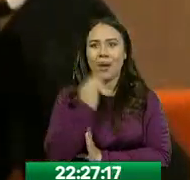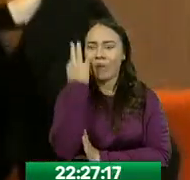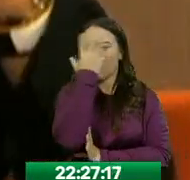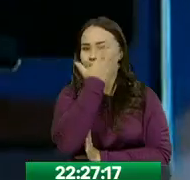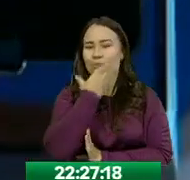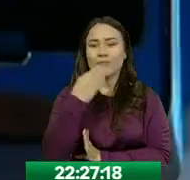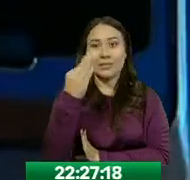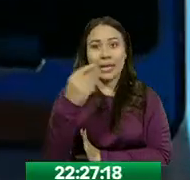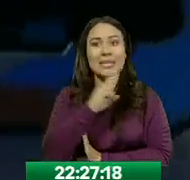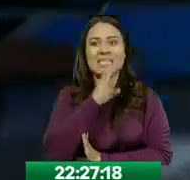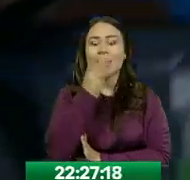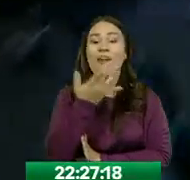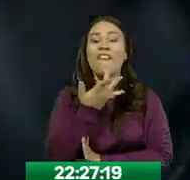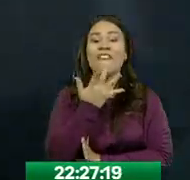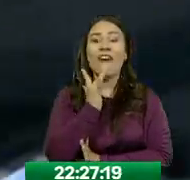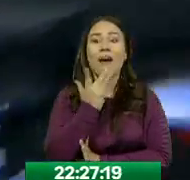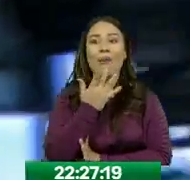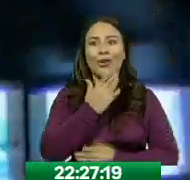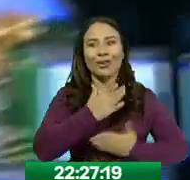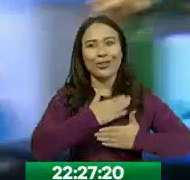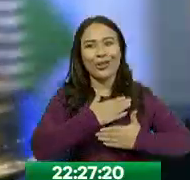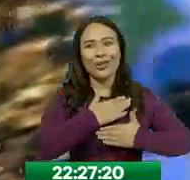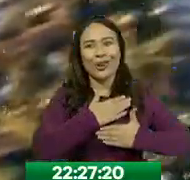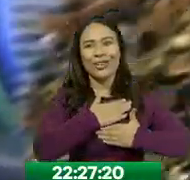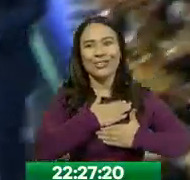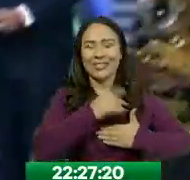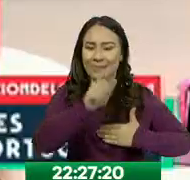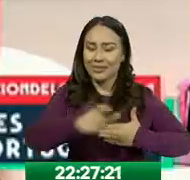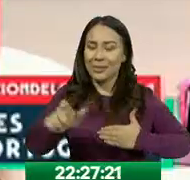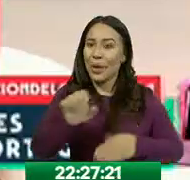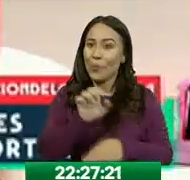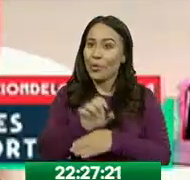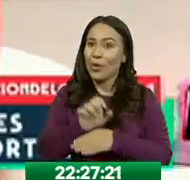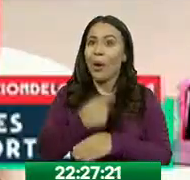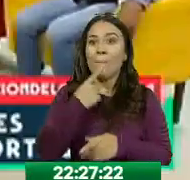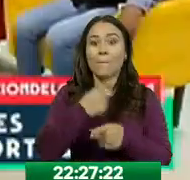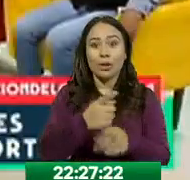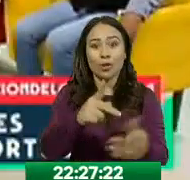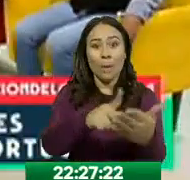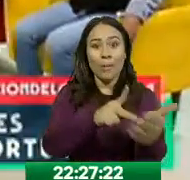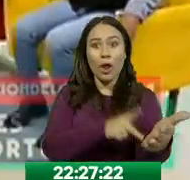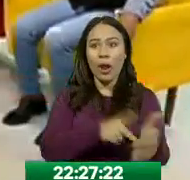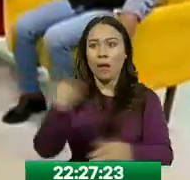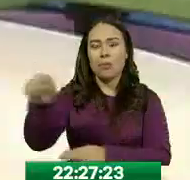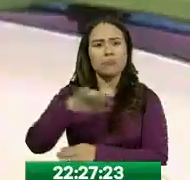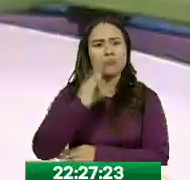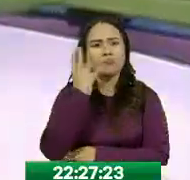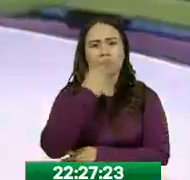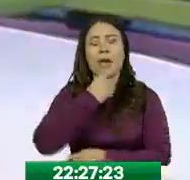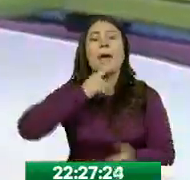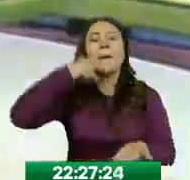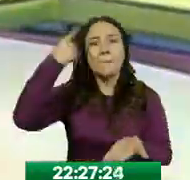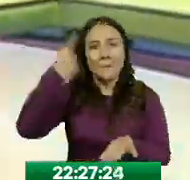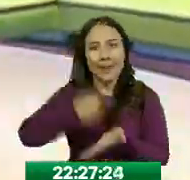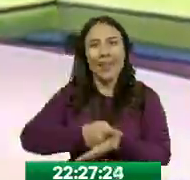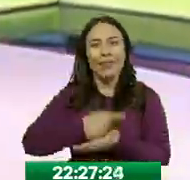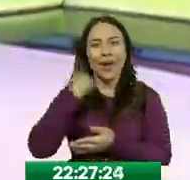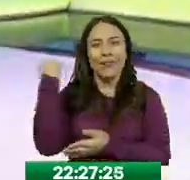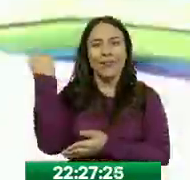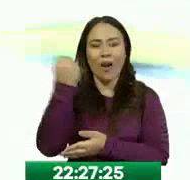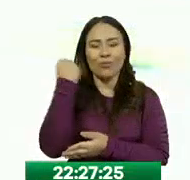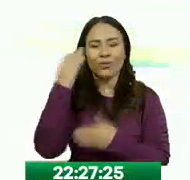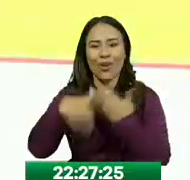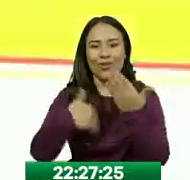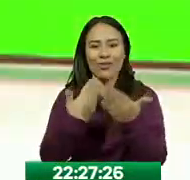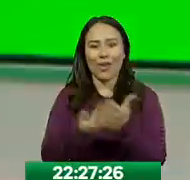Hemos demostrado ser favoritos en el corazón de los ecuatorianos. Por algo nuestros programas son catalogados como verdaderos fenómenos